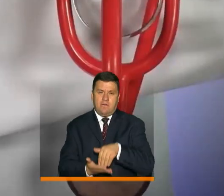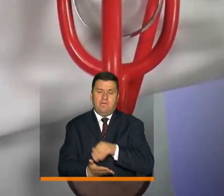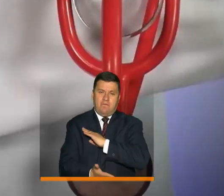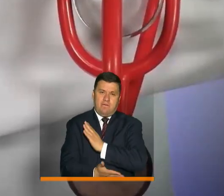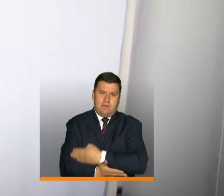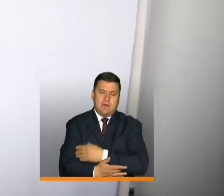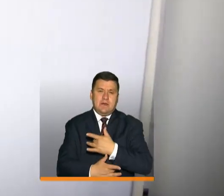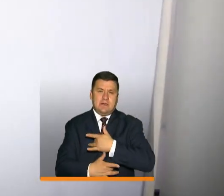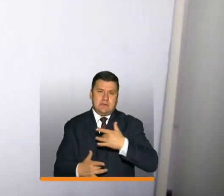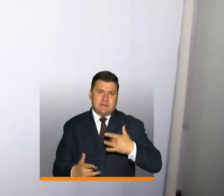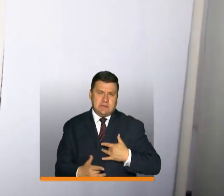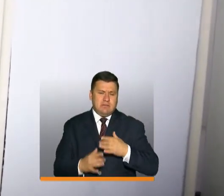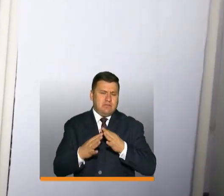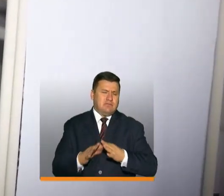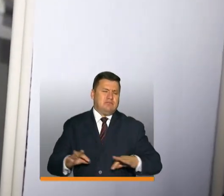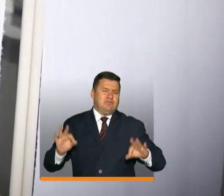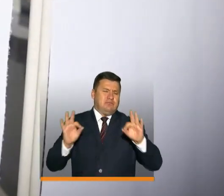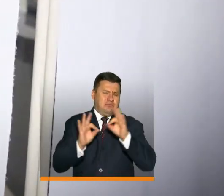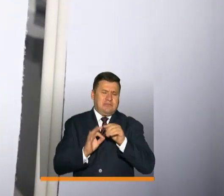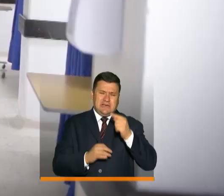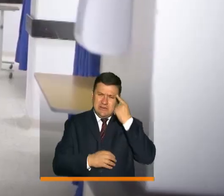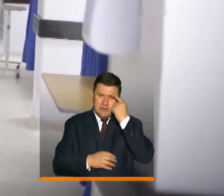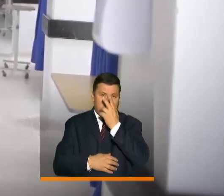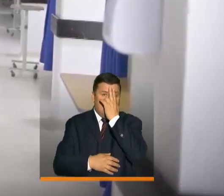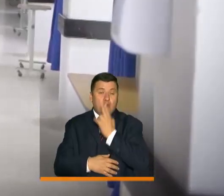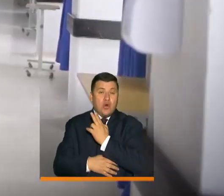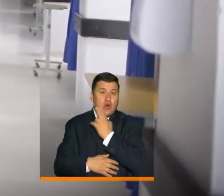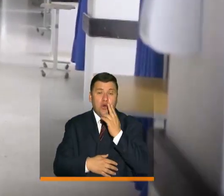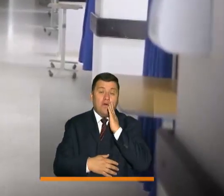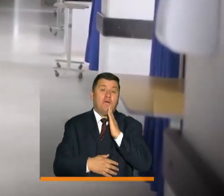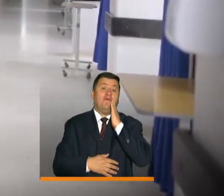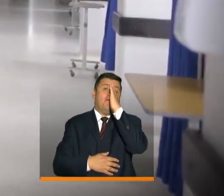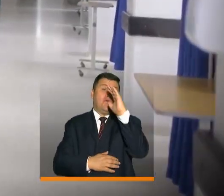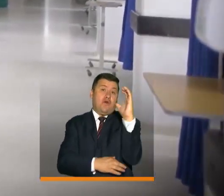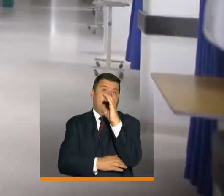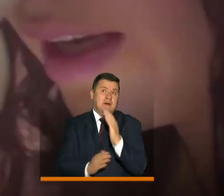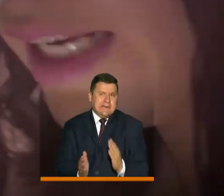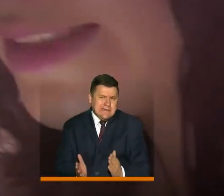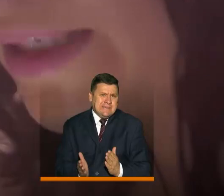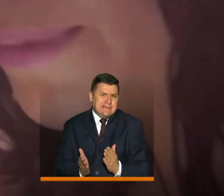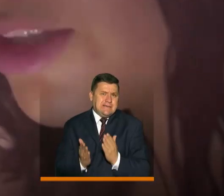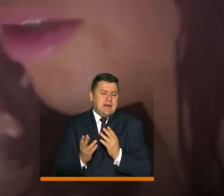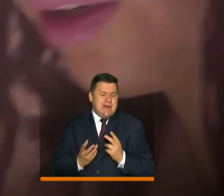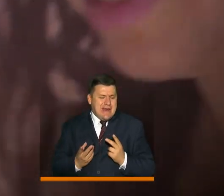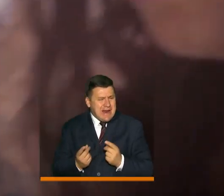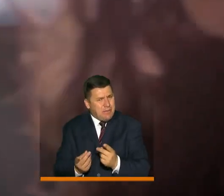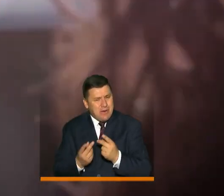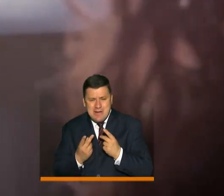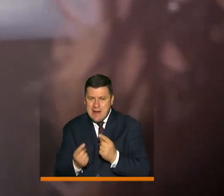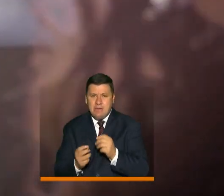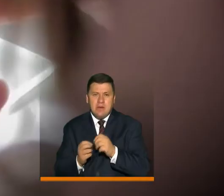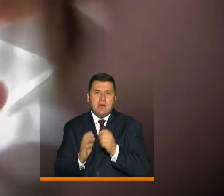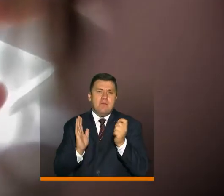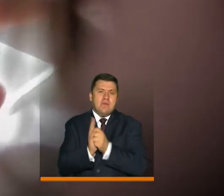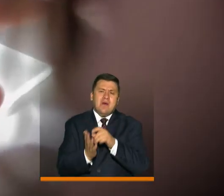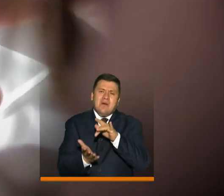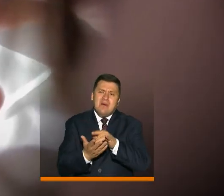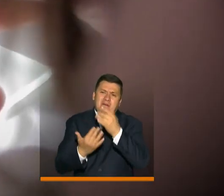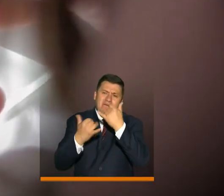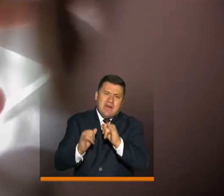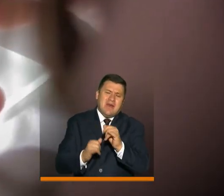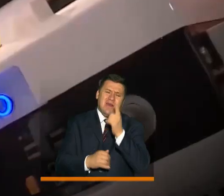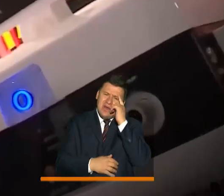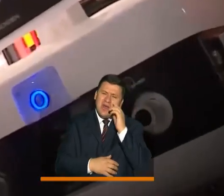Fortalecimiento de la salud. Como elemento transversal en el compromiso por el futuro de Colombia, se acelerará el esquema de punto final, las